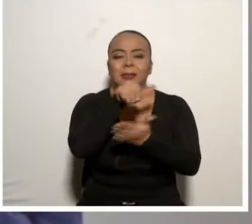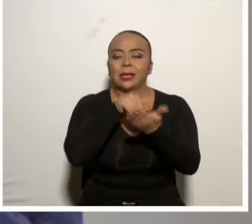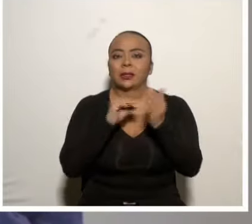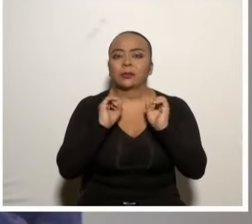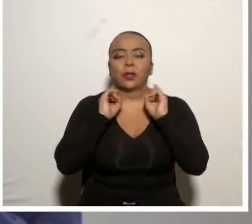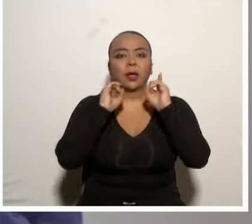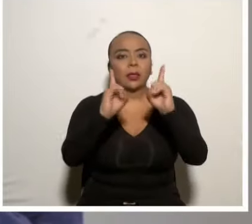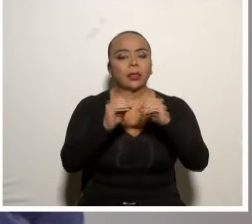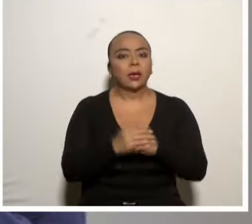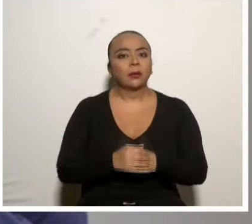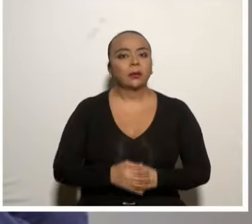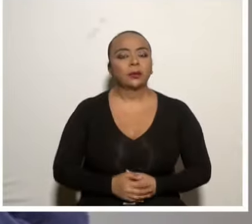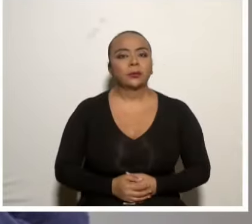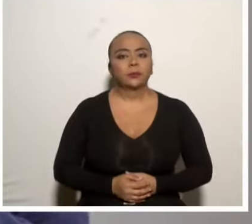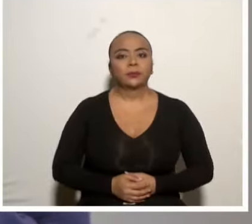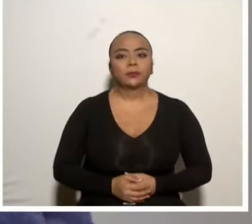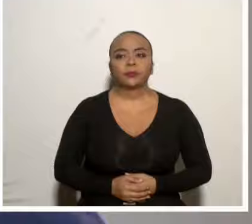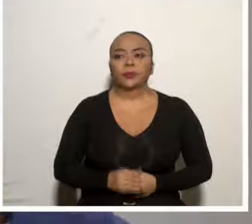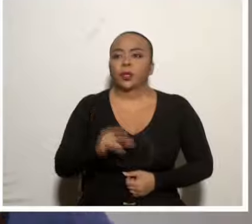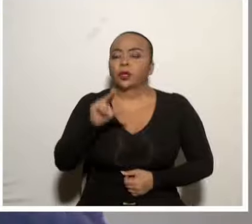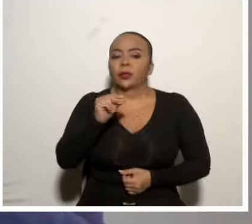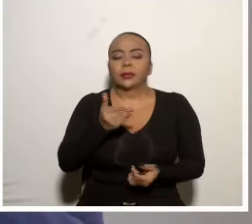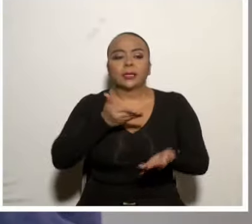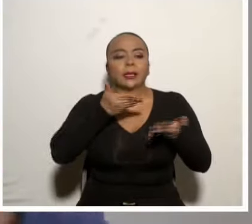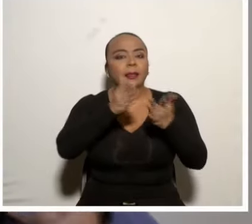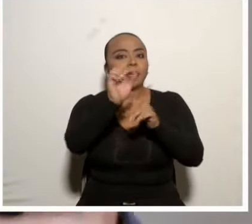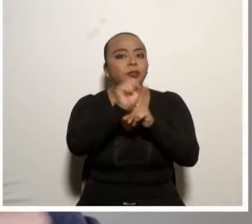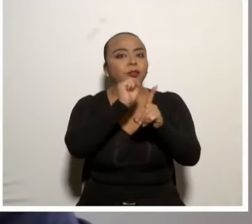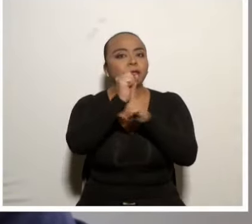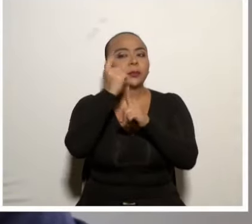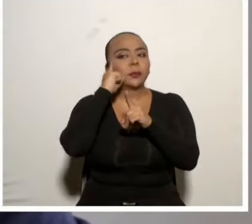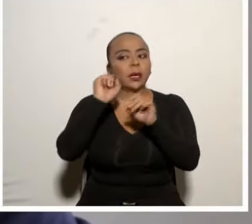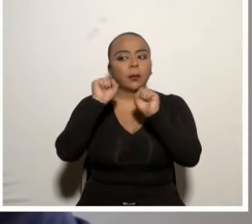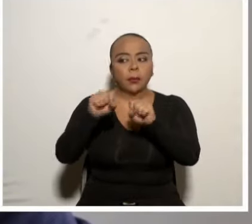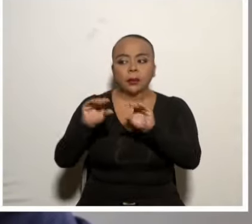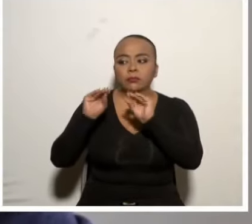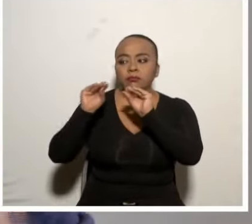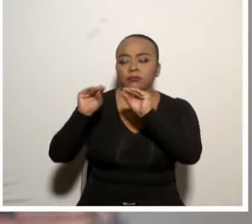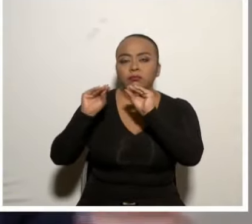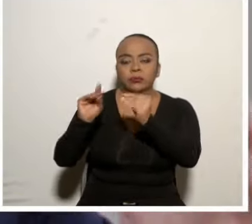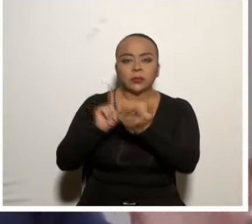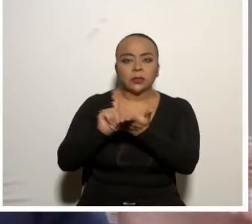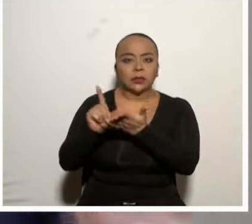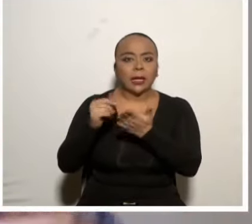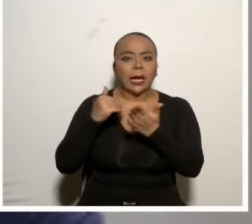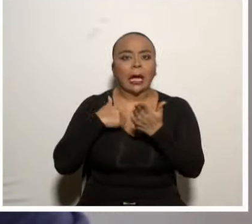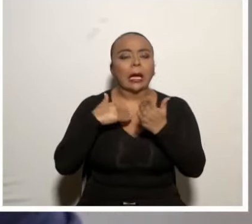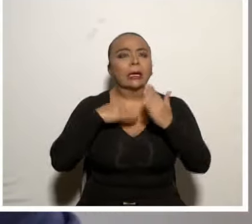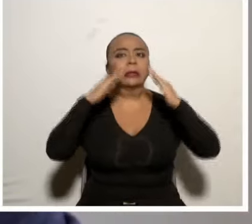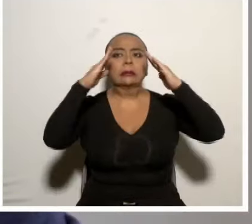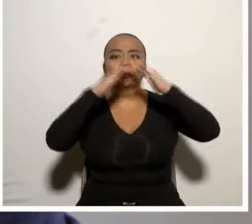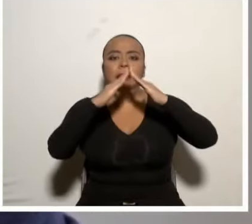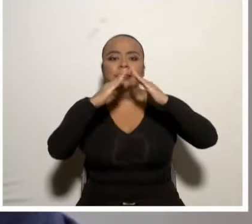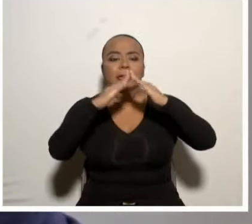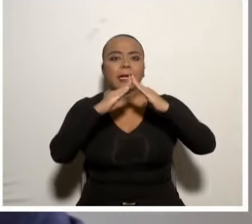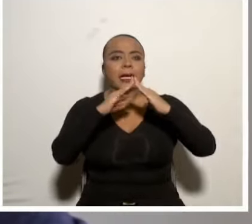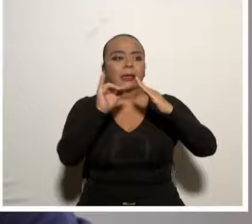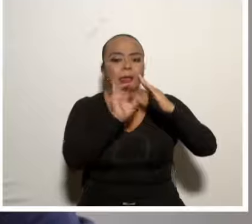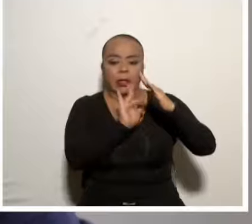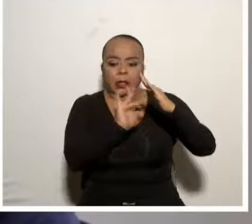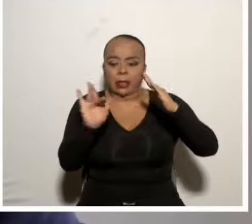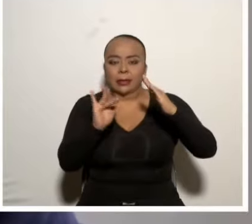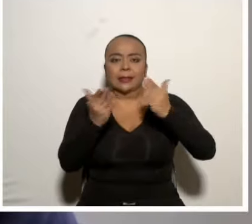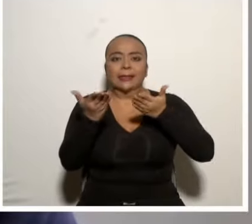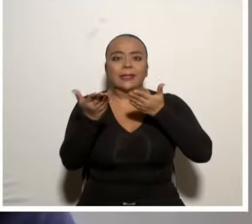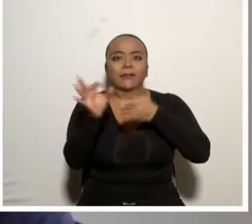educativos donde ni siquiera se rinden las condiciones para que puedan impartir lecciones. Hay galerones que están sirviendo de centros educativos, eso